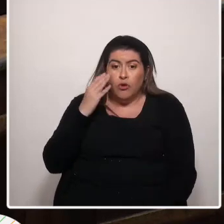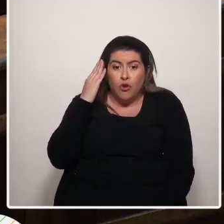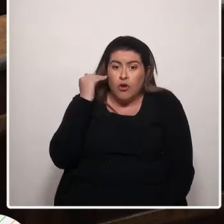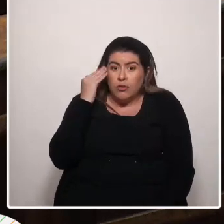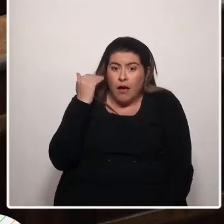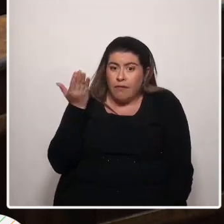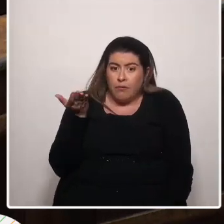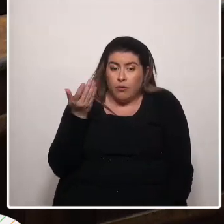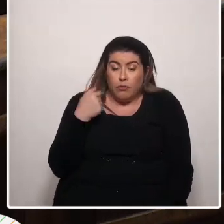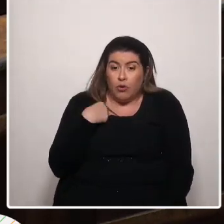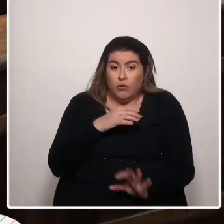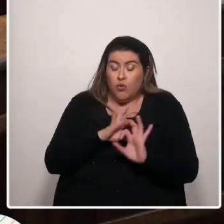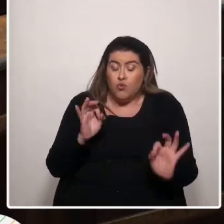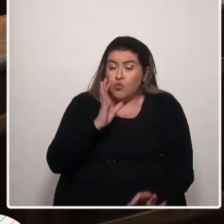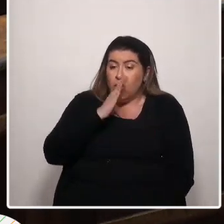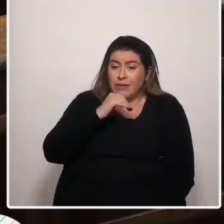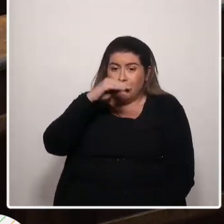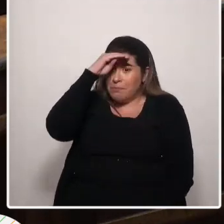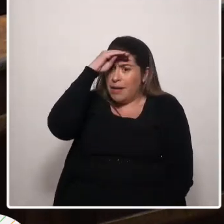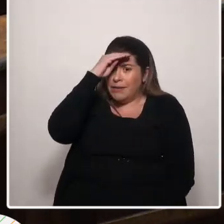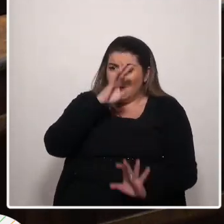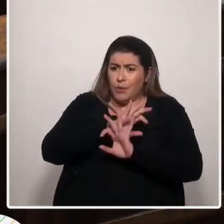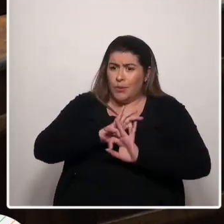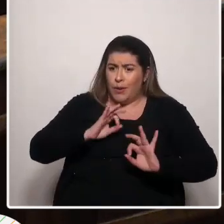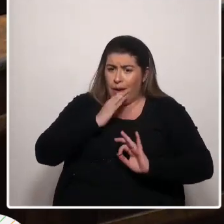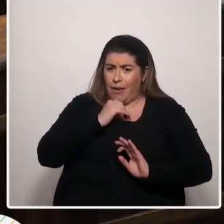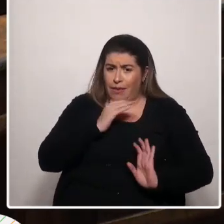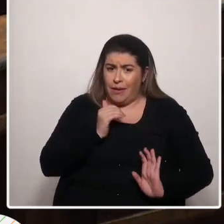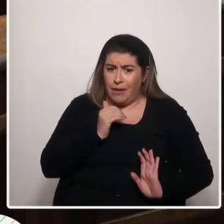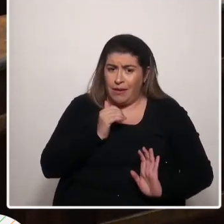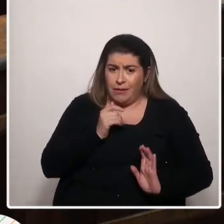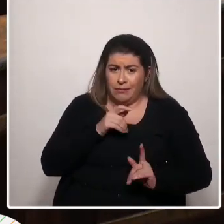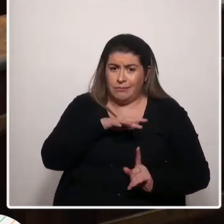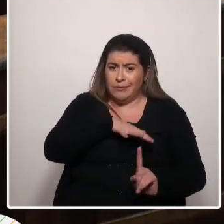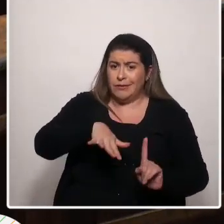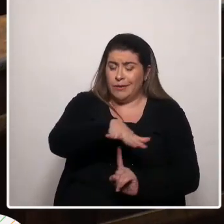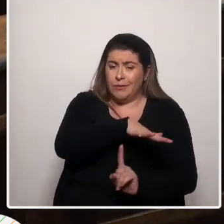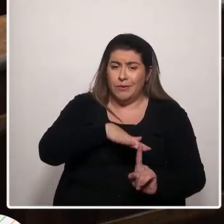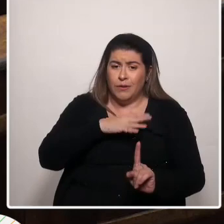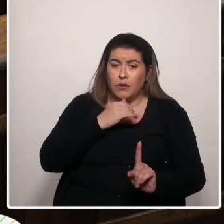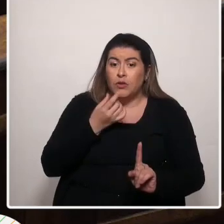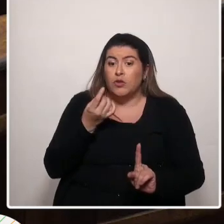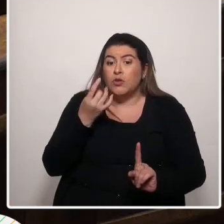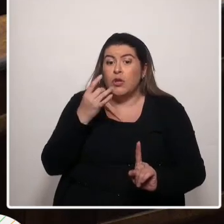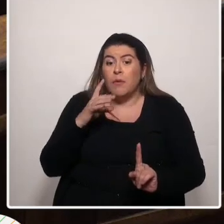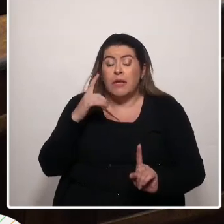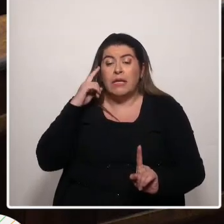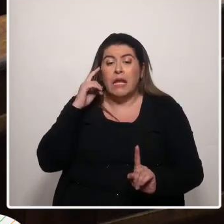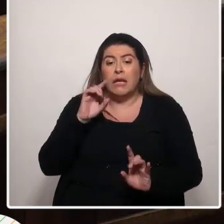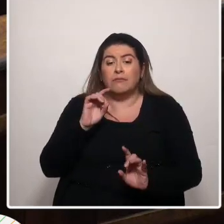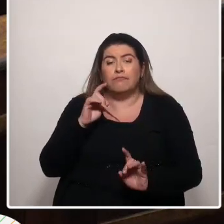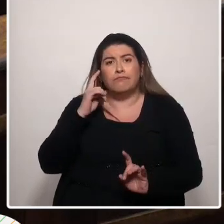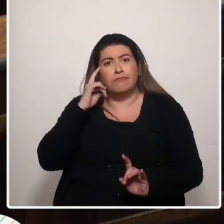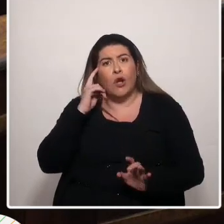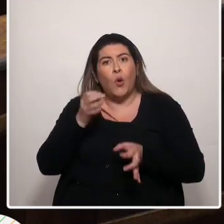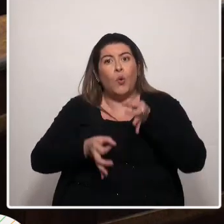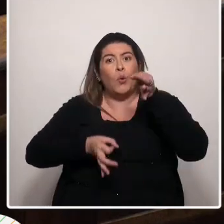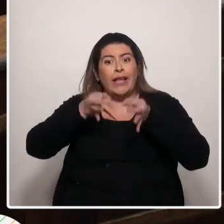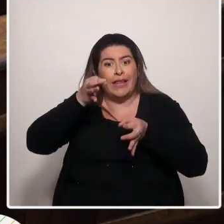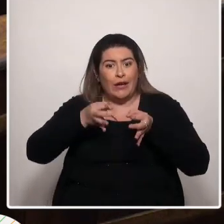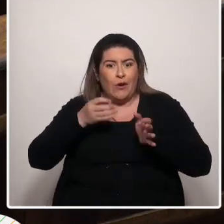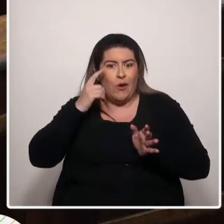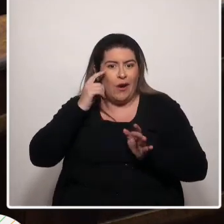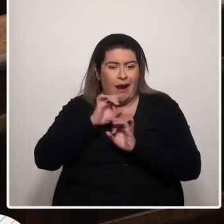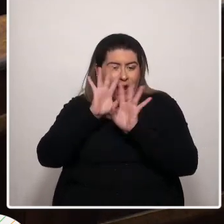ninguna, en mi caso, experiencia en este tipo de situaciones, más que criterios jurídicos, si es que lo alcanzaba a mi edad,